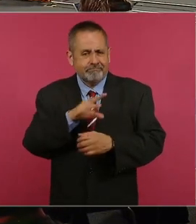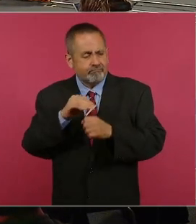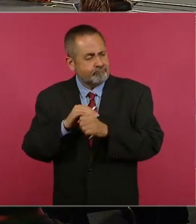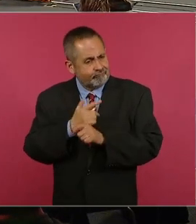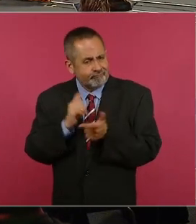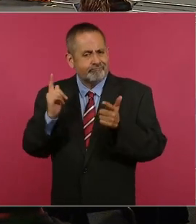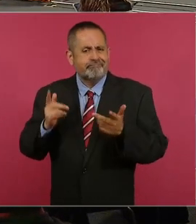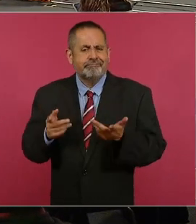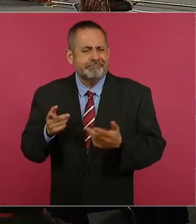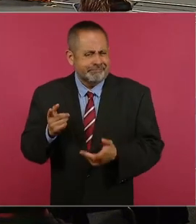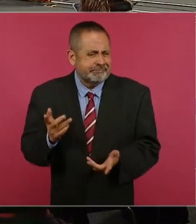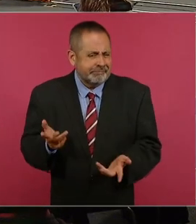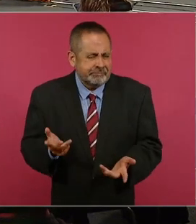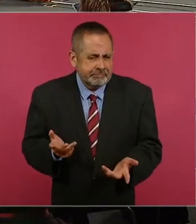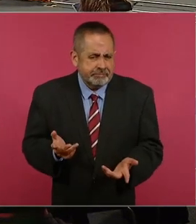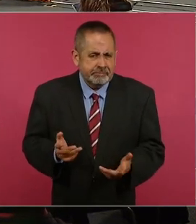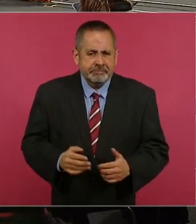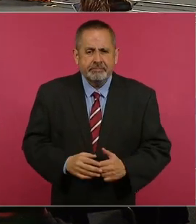que